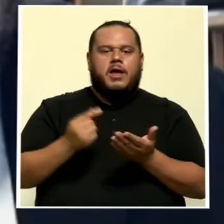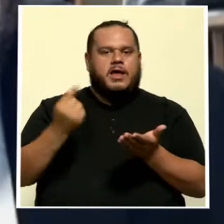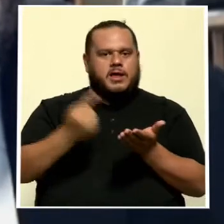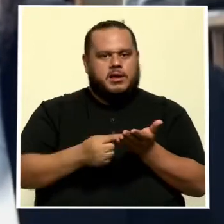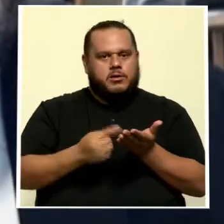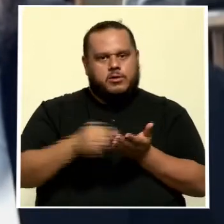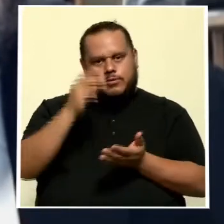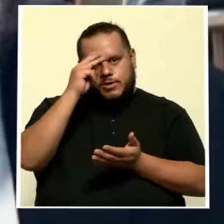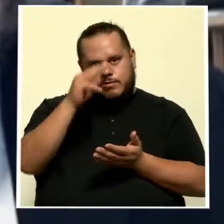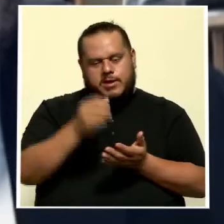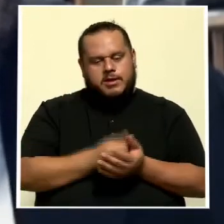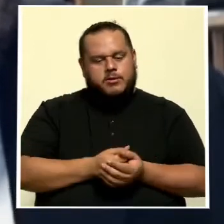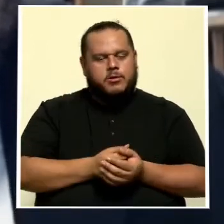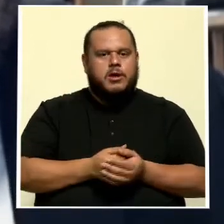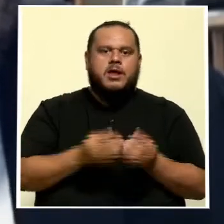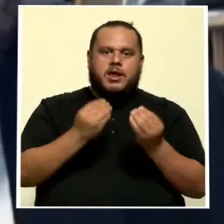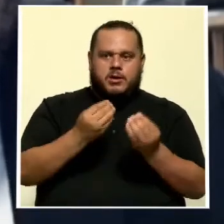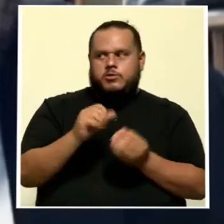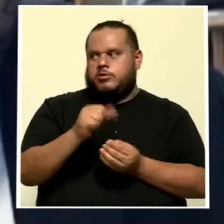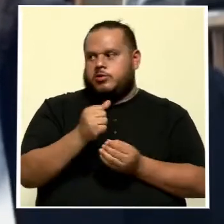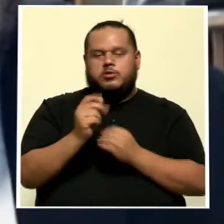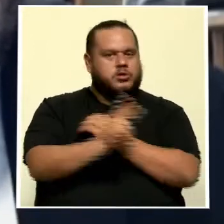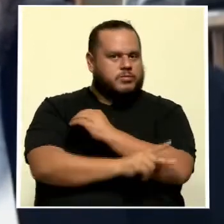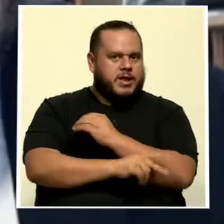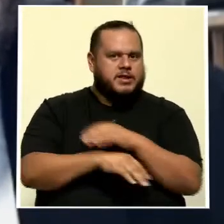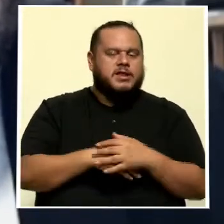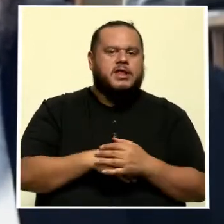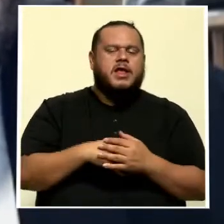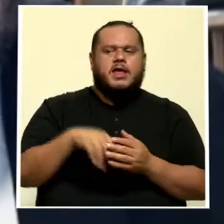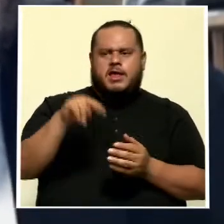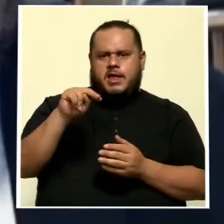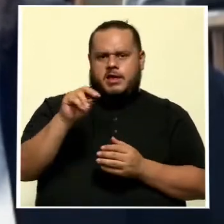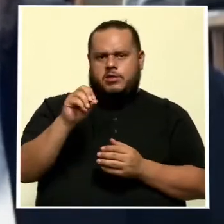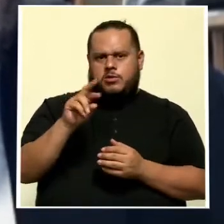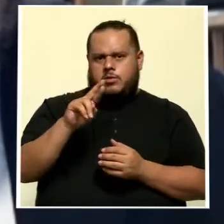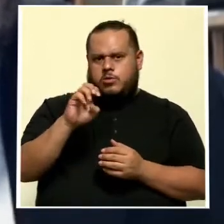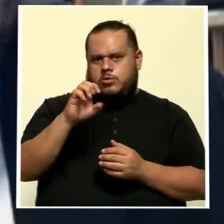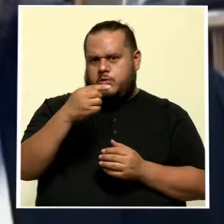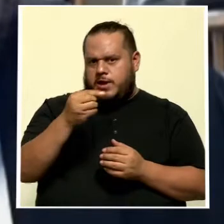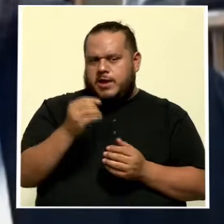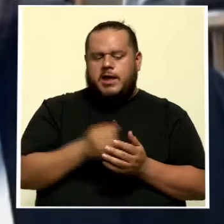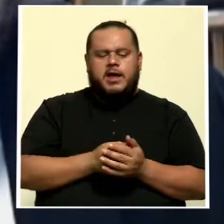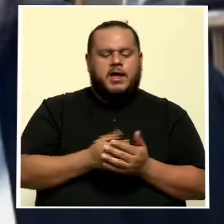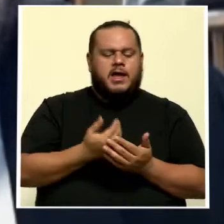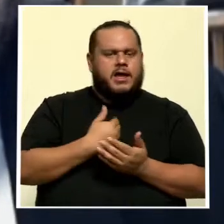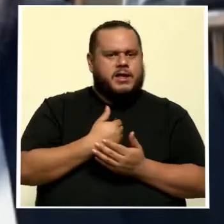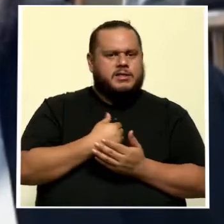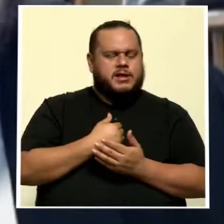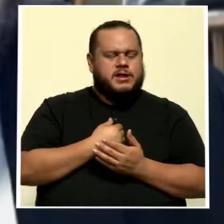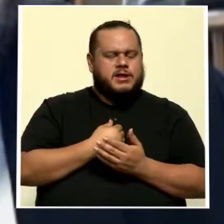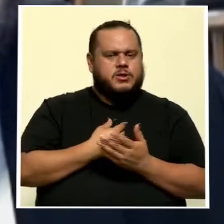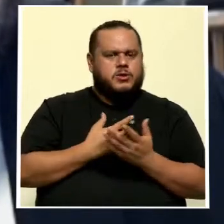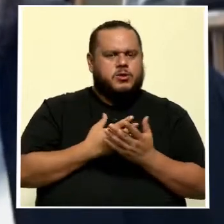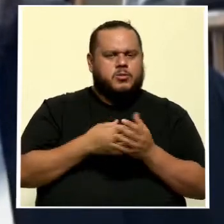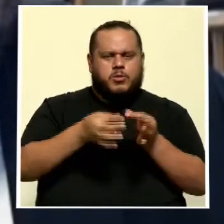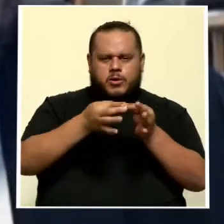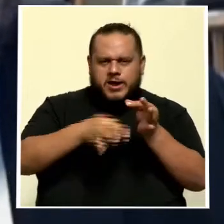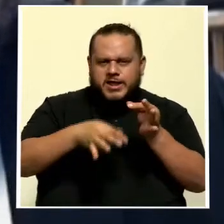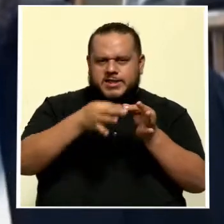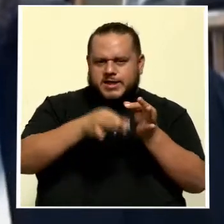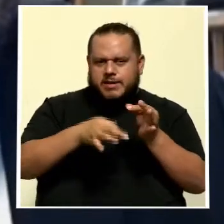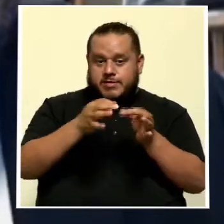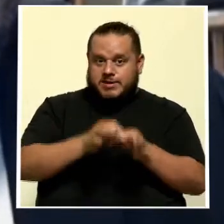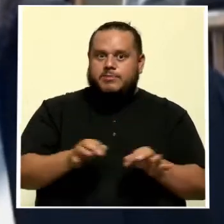México, en muchos otros países. Incluso los noruegos han tenido fugas importantes.